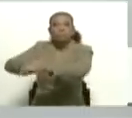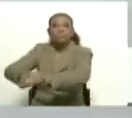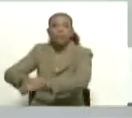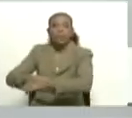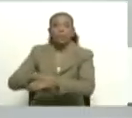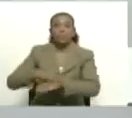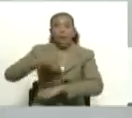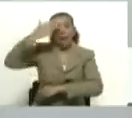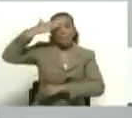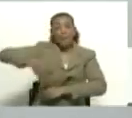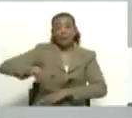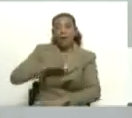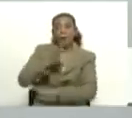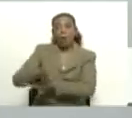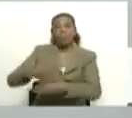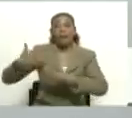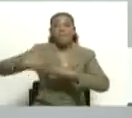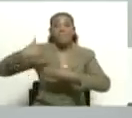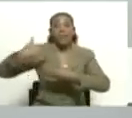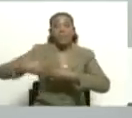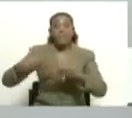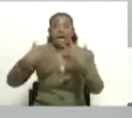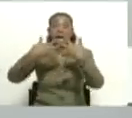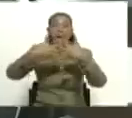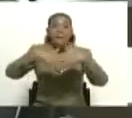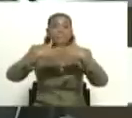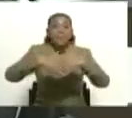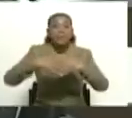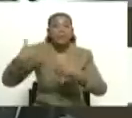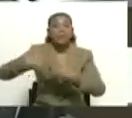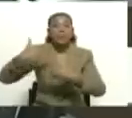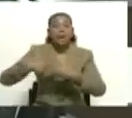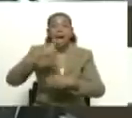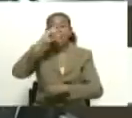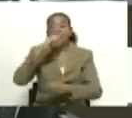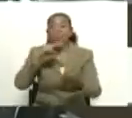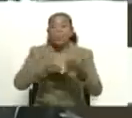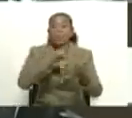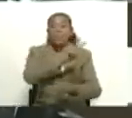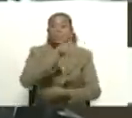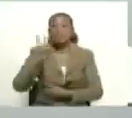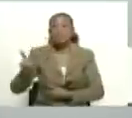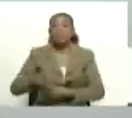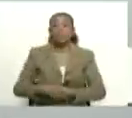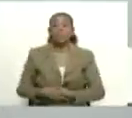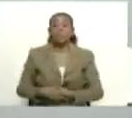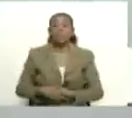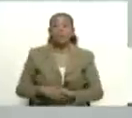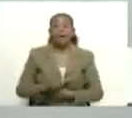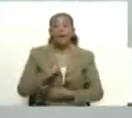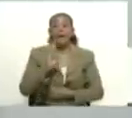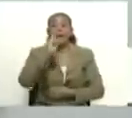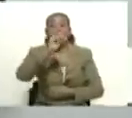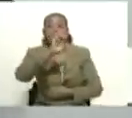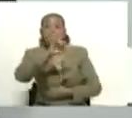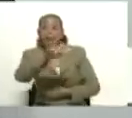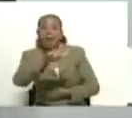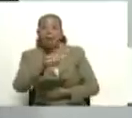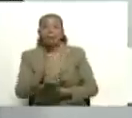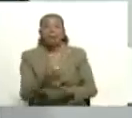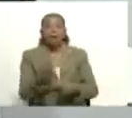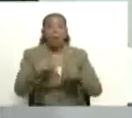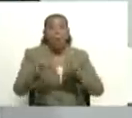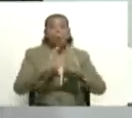acciones militares contra PDVSA para paralizarla, año 2022. Mike Pompeo,